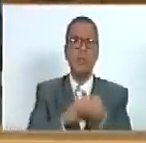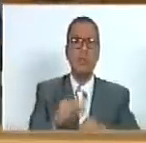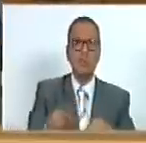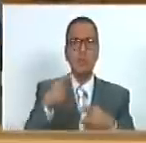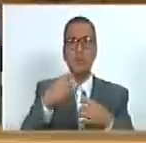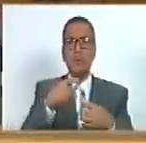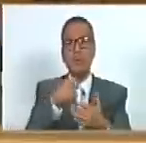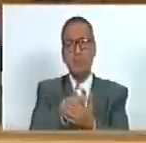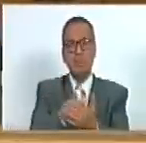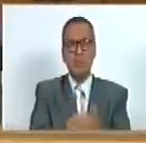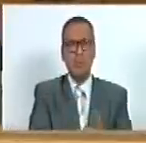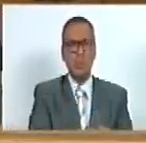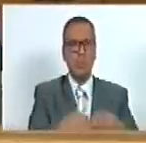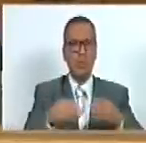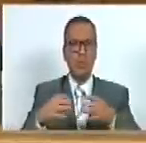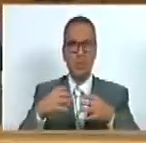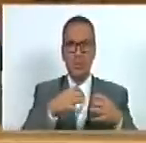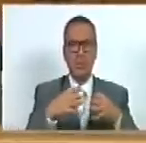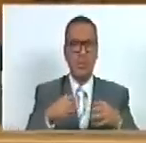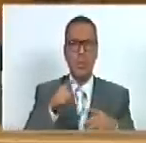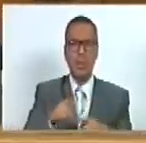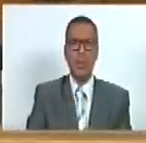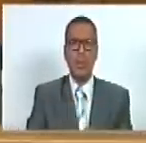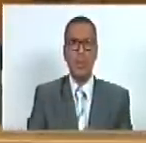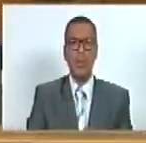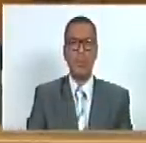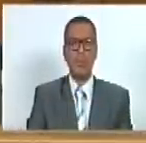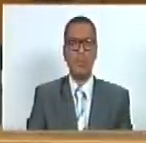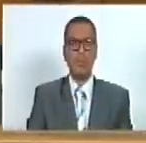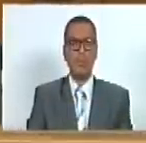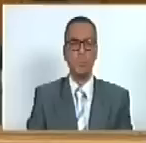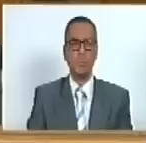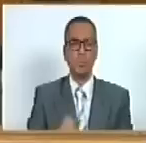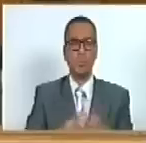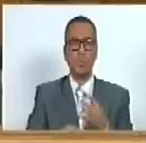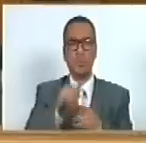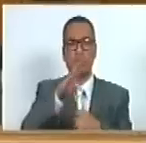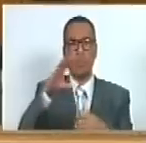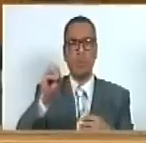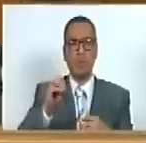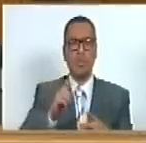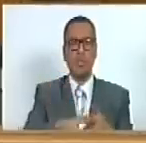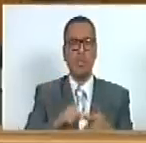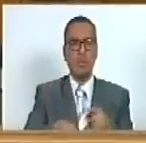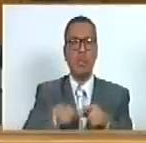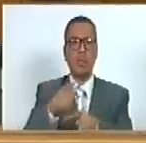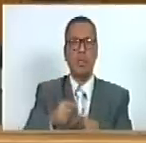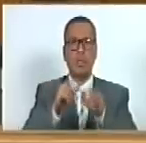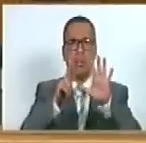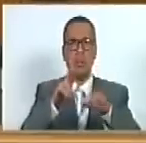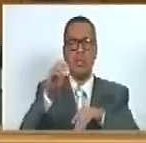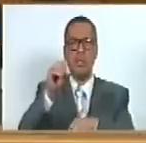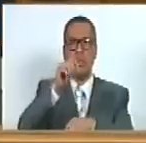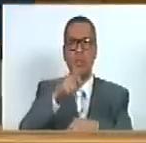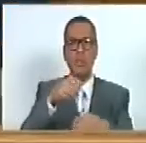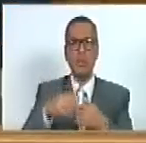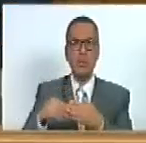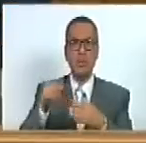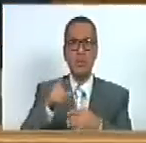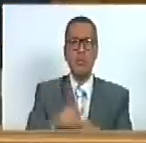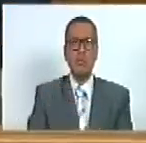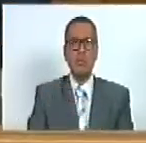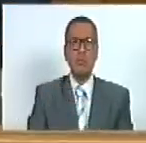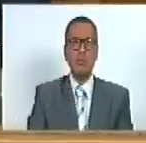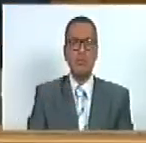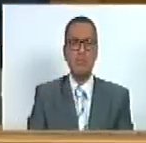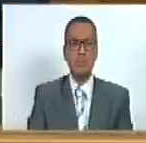guerra, darnos 20 dólares y 40 la cesta tique, y después lo aumentaste a 30. Sí, después lo aumentó a 30,